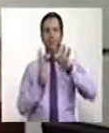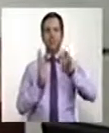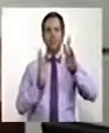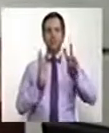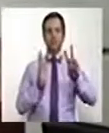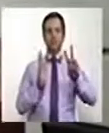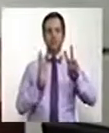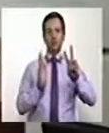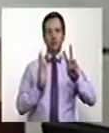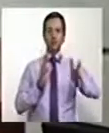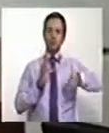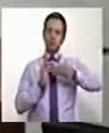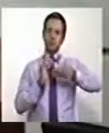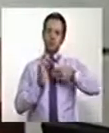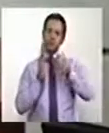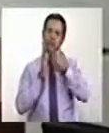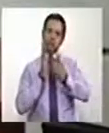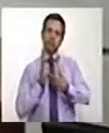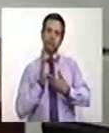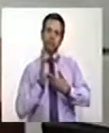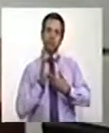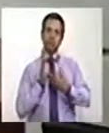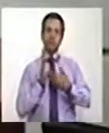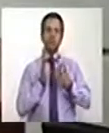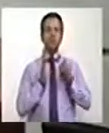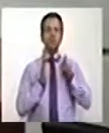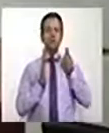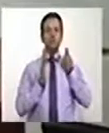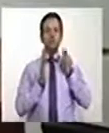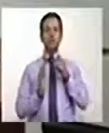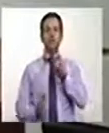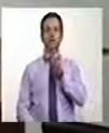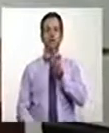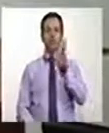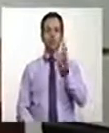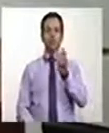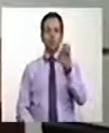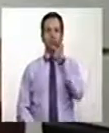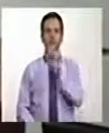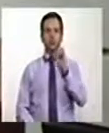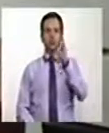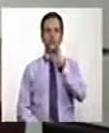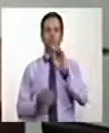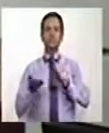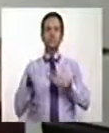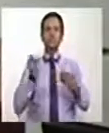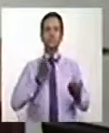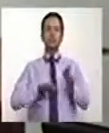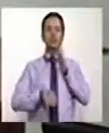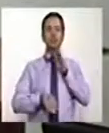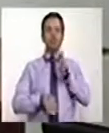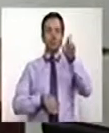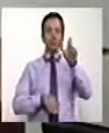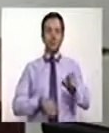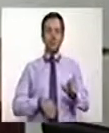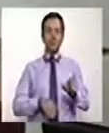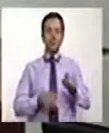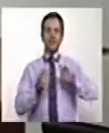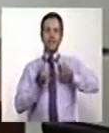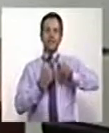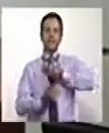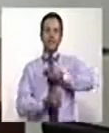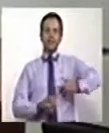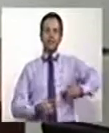considerando que el pasado 28 de octubre falleció el industrial y expresidente de la ANDI,